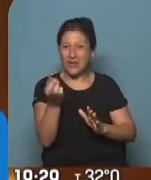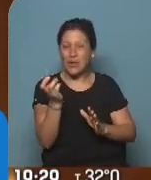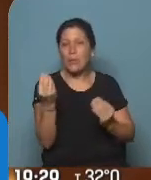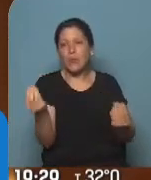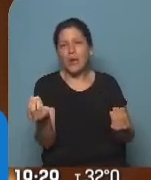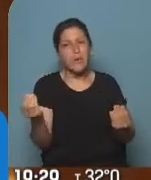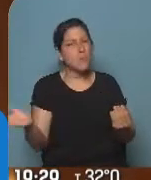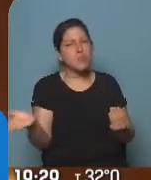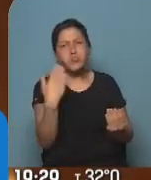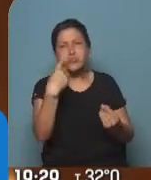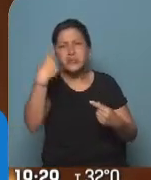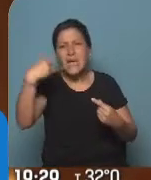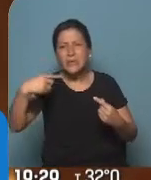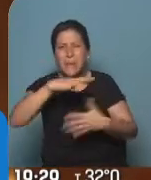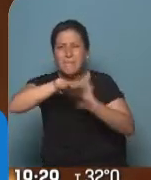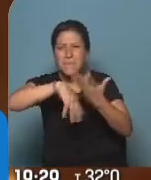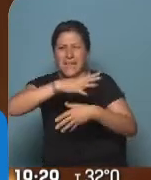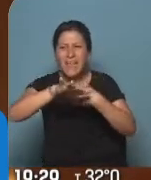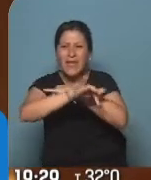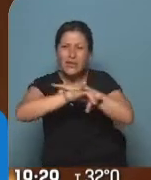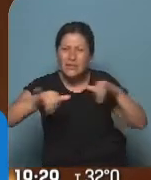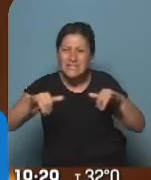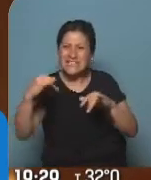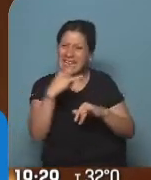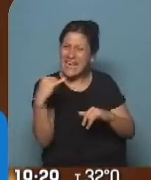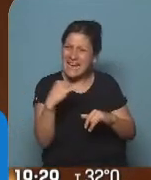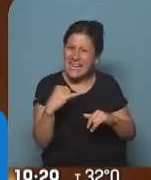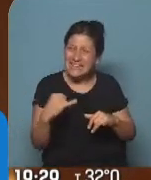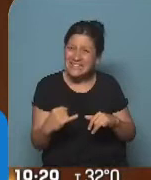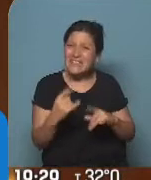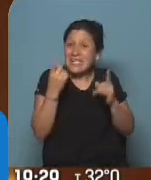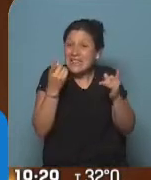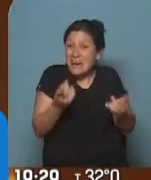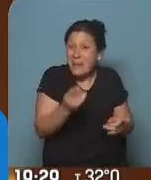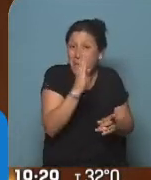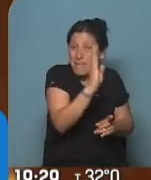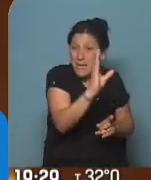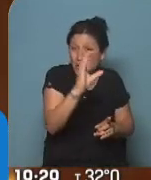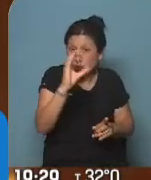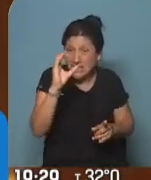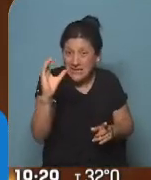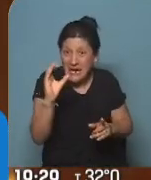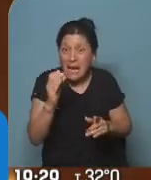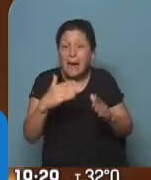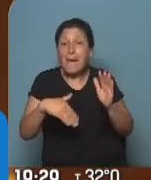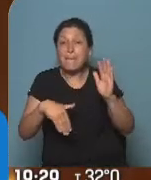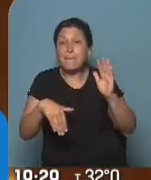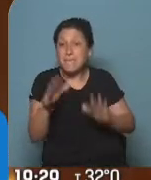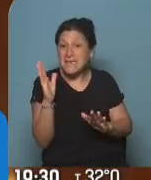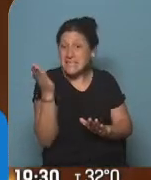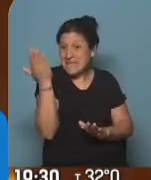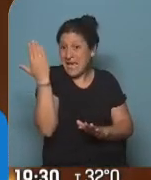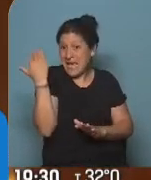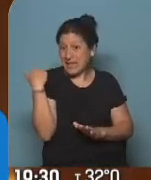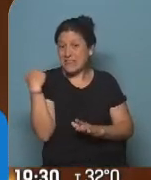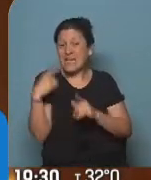de noticias negativas y un Banco Central que sobre todo con el manejo que había hecho de los